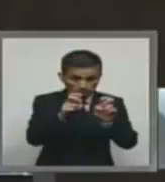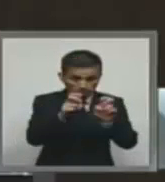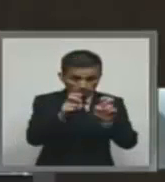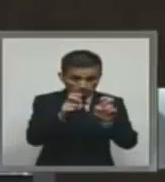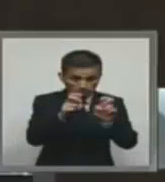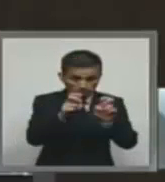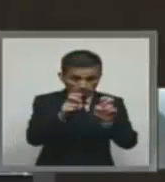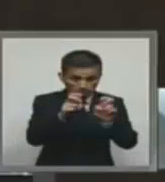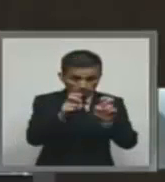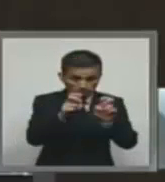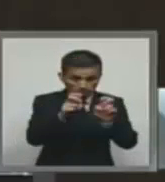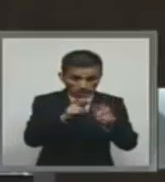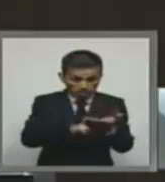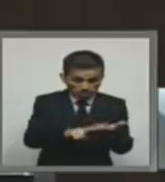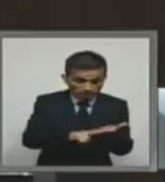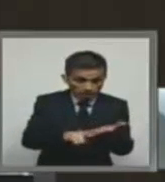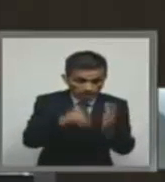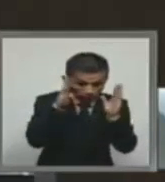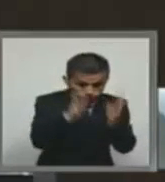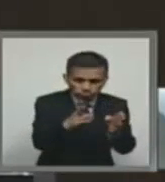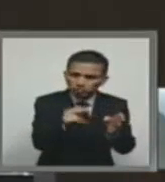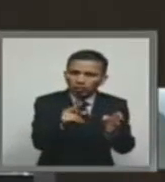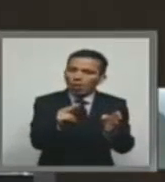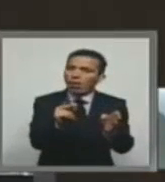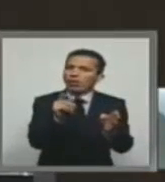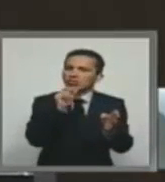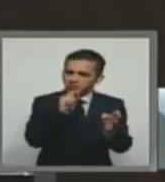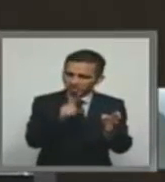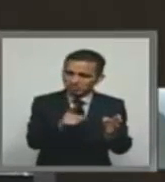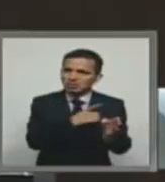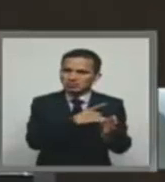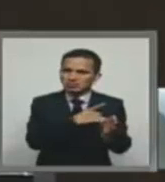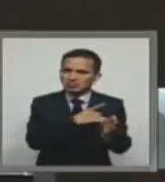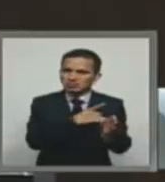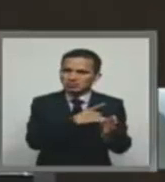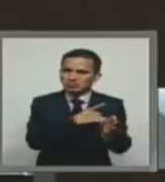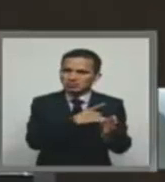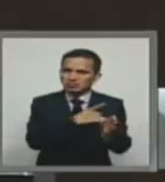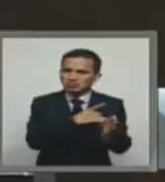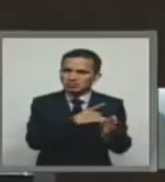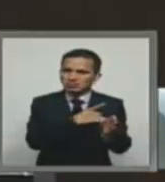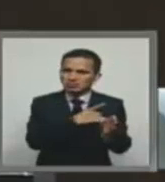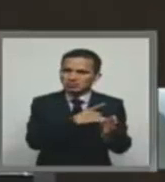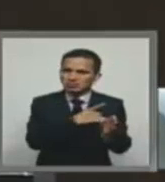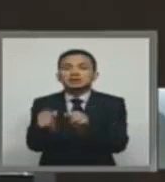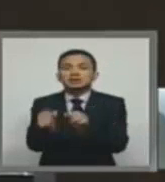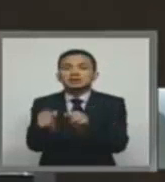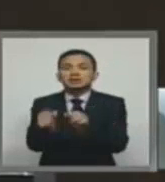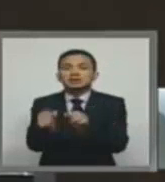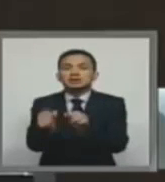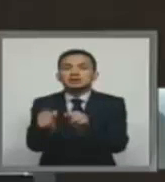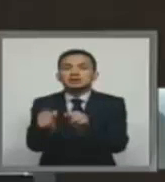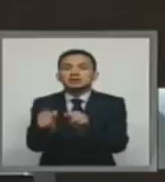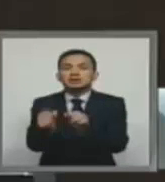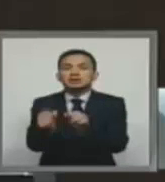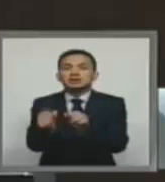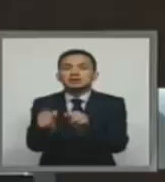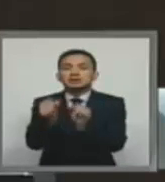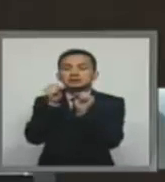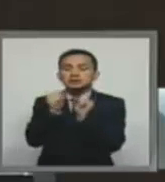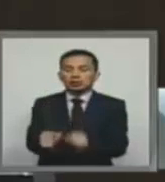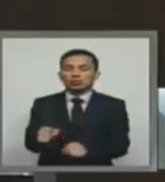verde exclusivamente. Lo ideal es que hubiéramos coincidido con el tema de